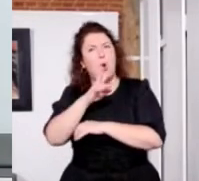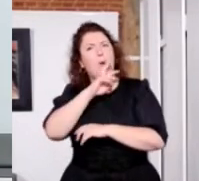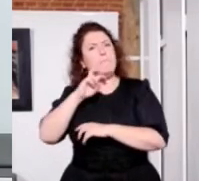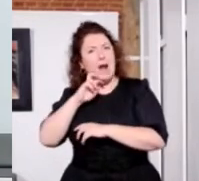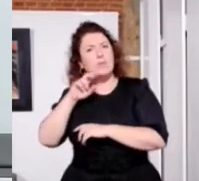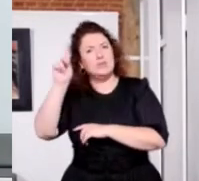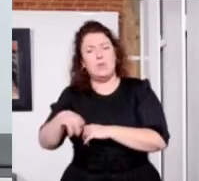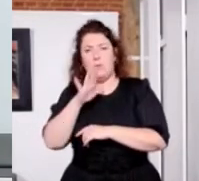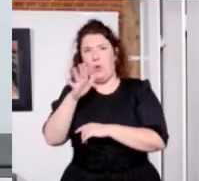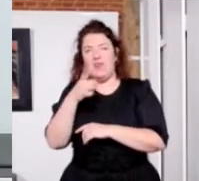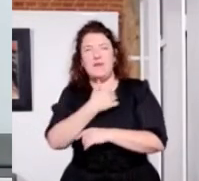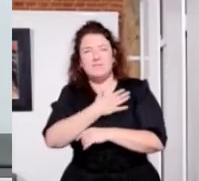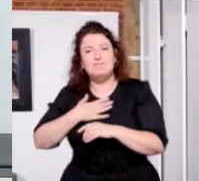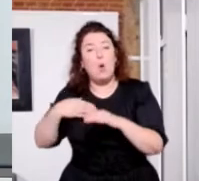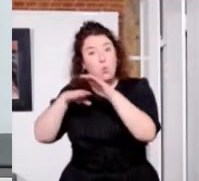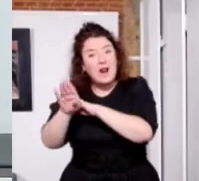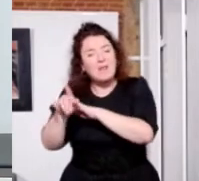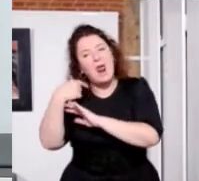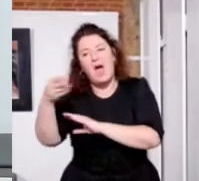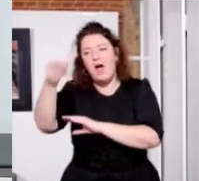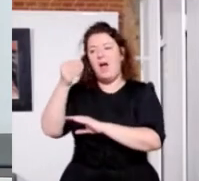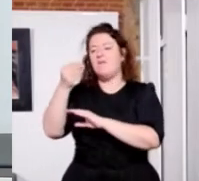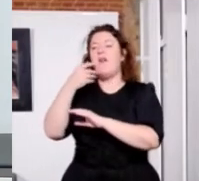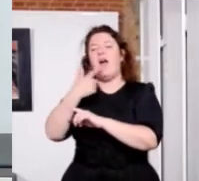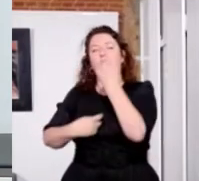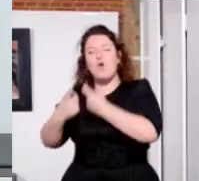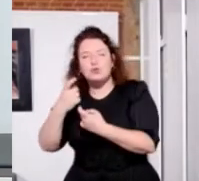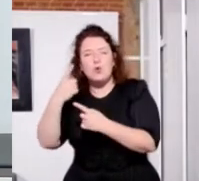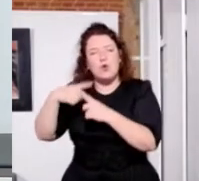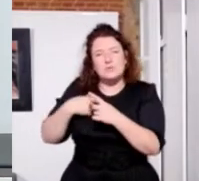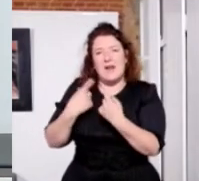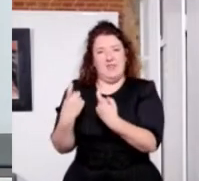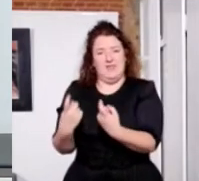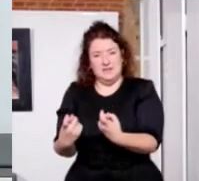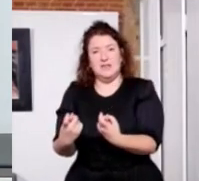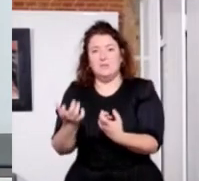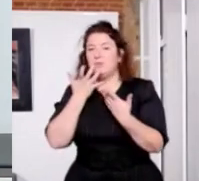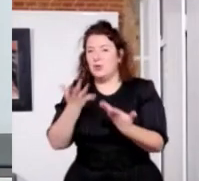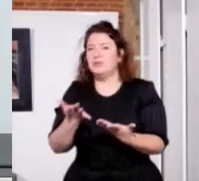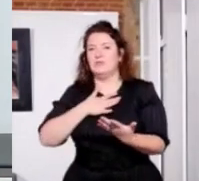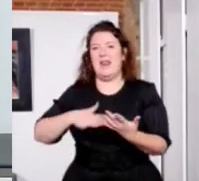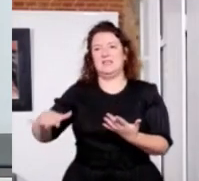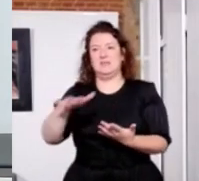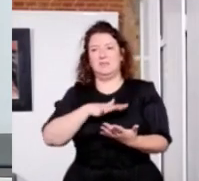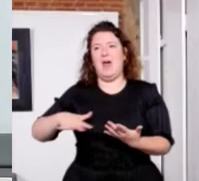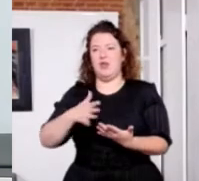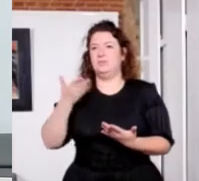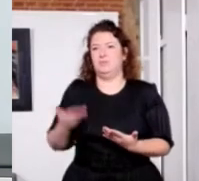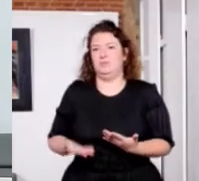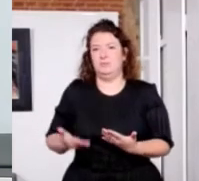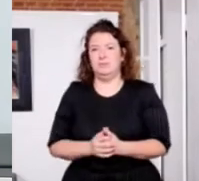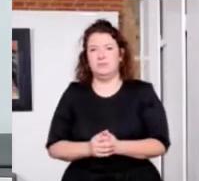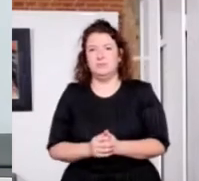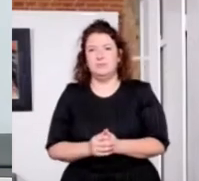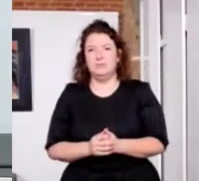difundidas. Es, por tanto, un espacio de referencia, un espacio significativo. Pero se guardan los